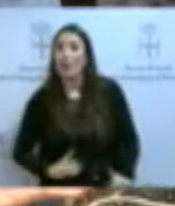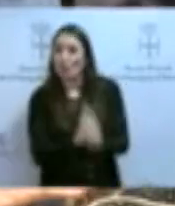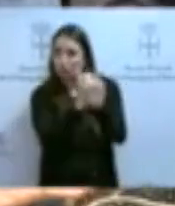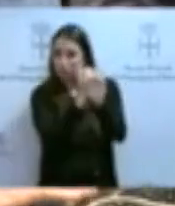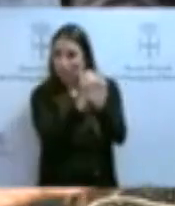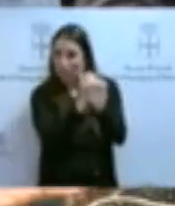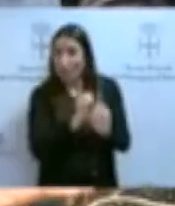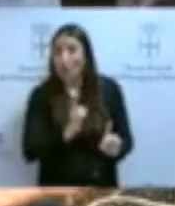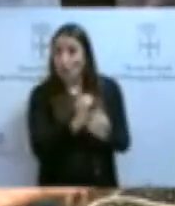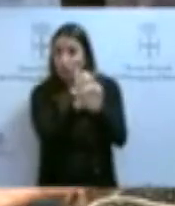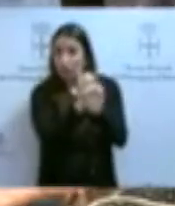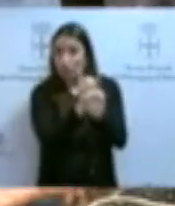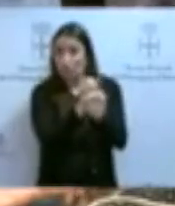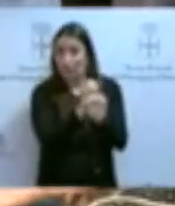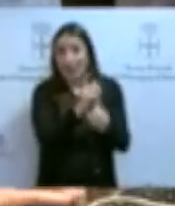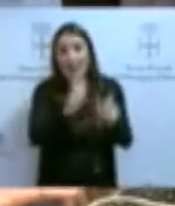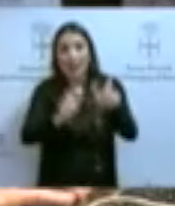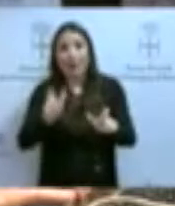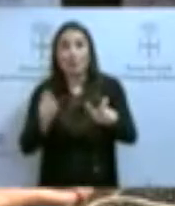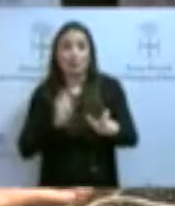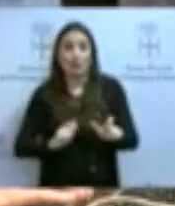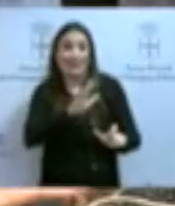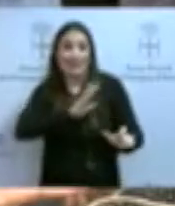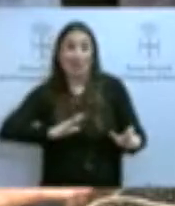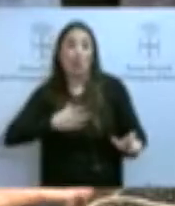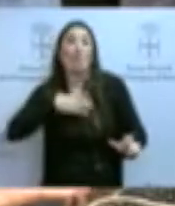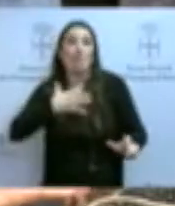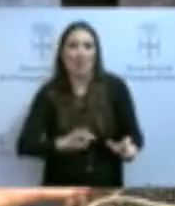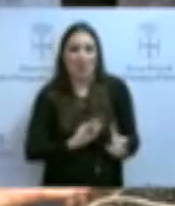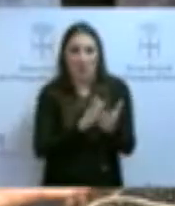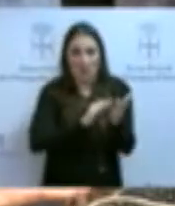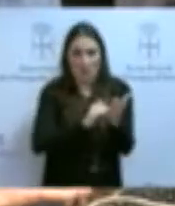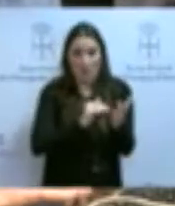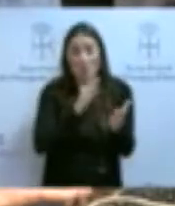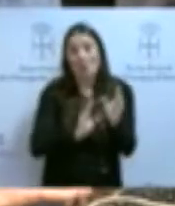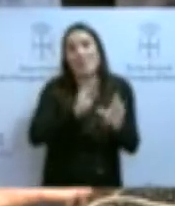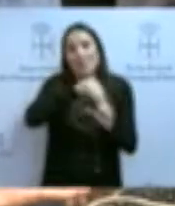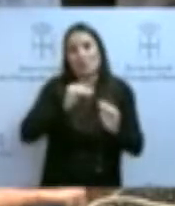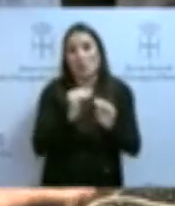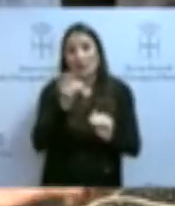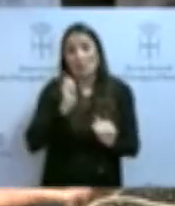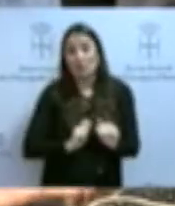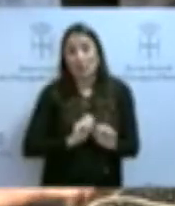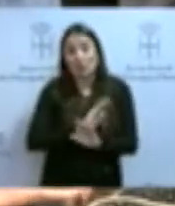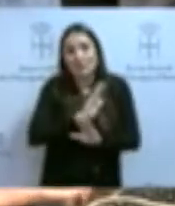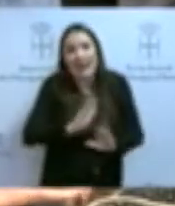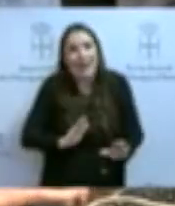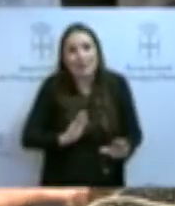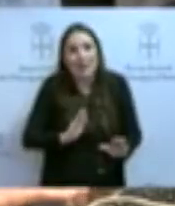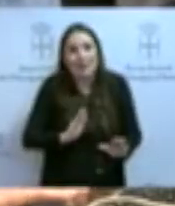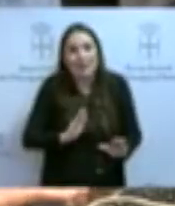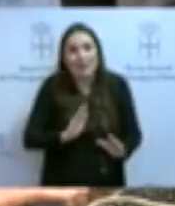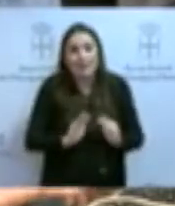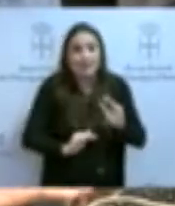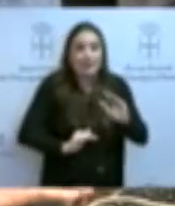la negativa a que el personal temporal interino pudiera formar parte de la carrera profesional, pues hacían complicado que se